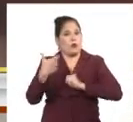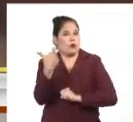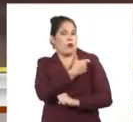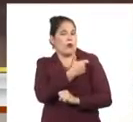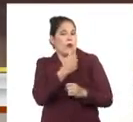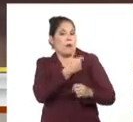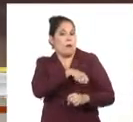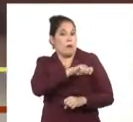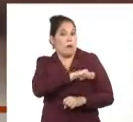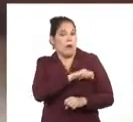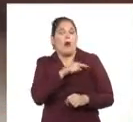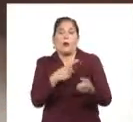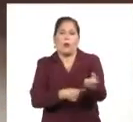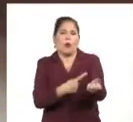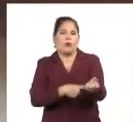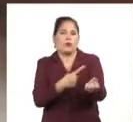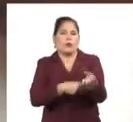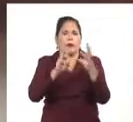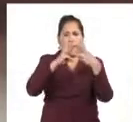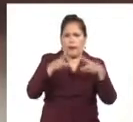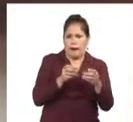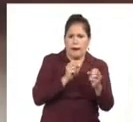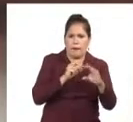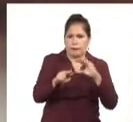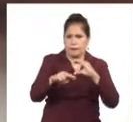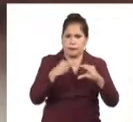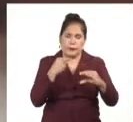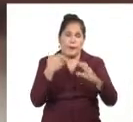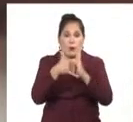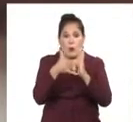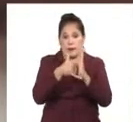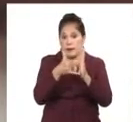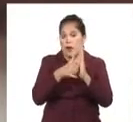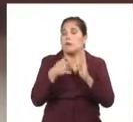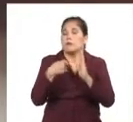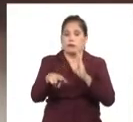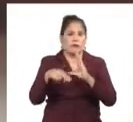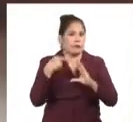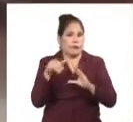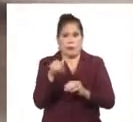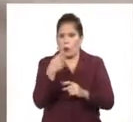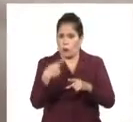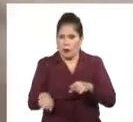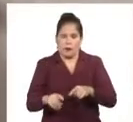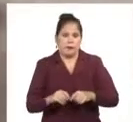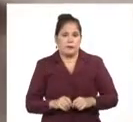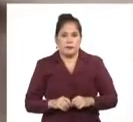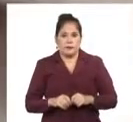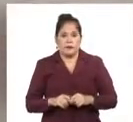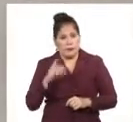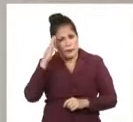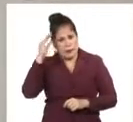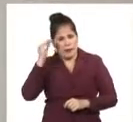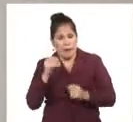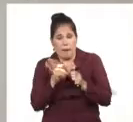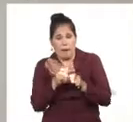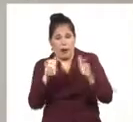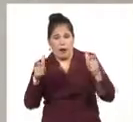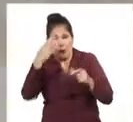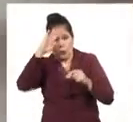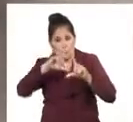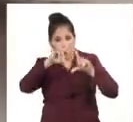y quedan los hábitos y el uso de las redes en la población cubana. No es menos cierto que la mayor de las